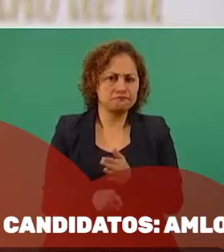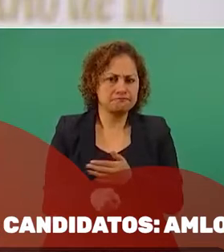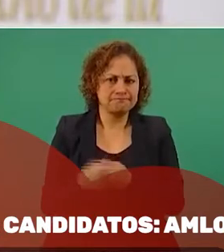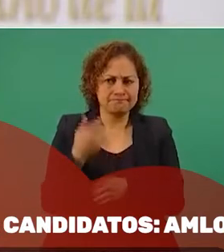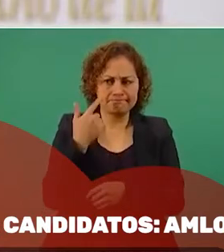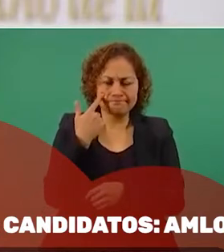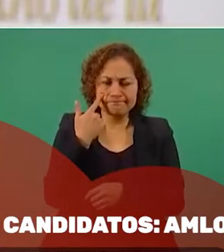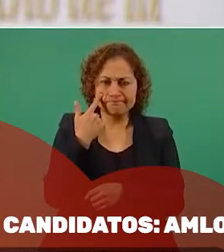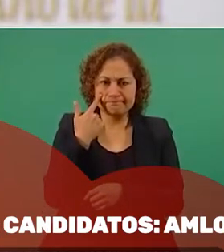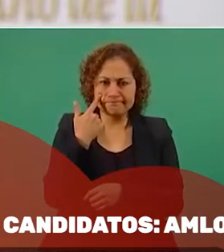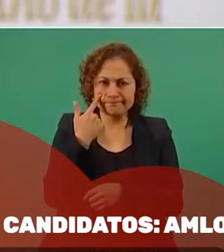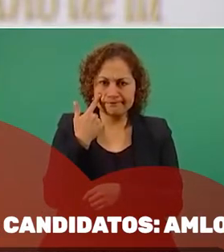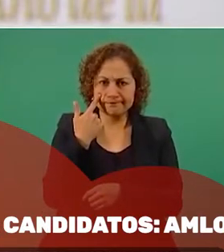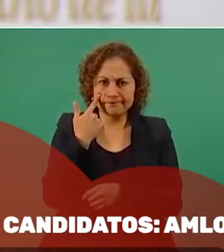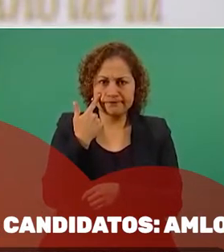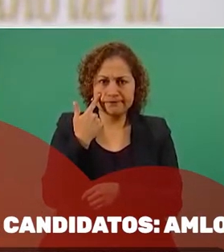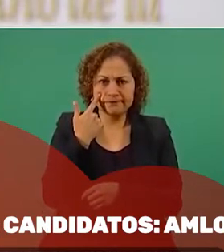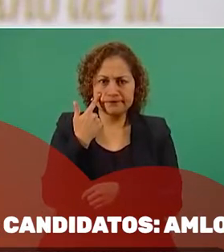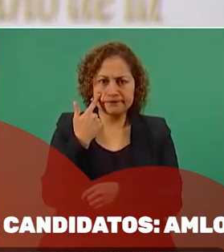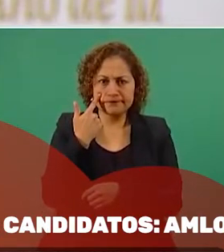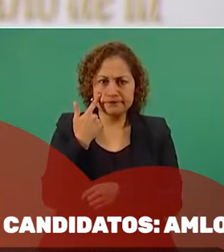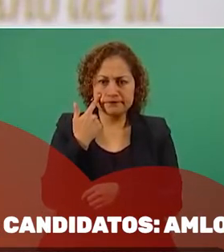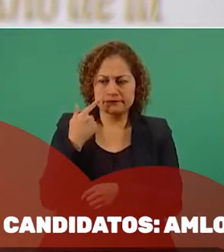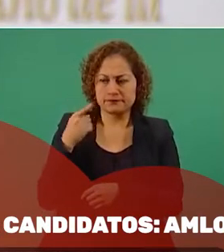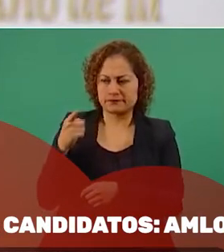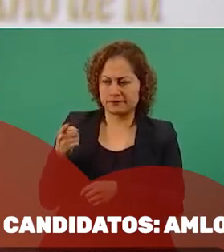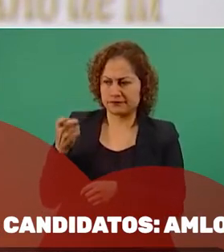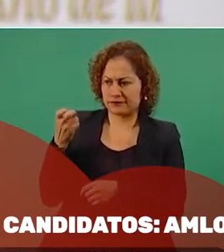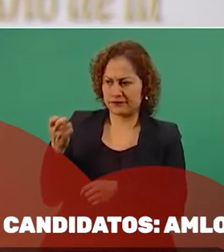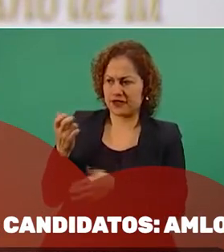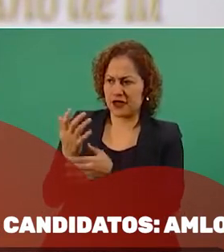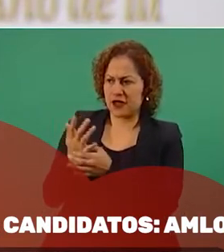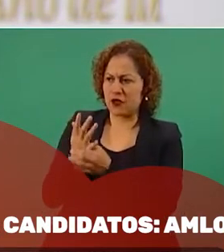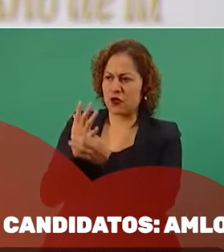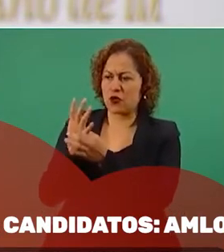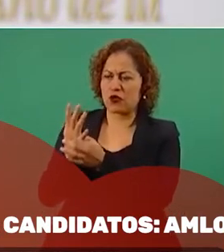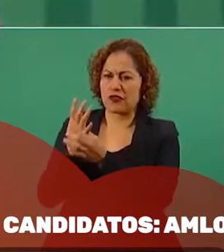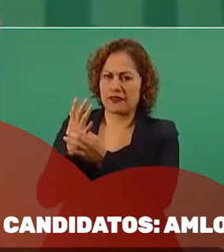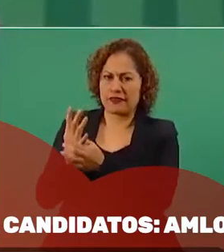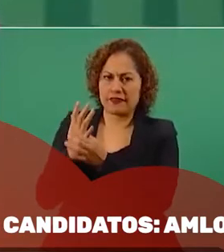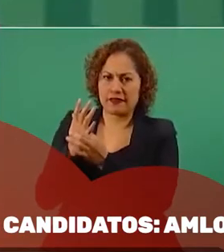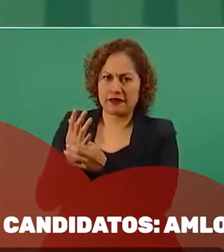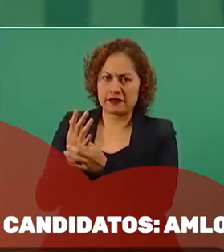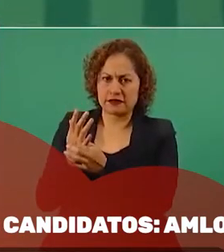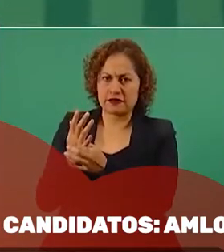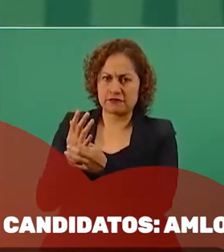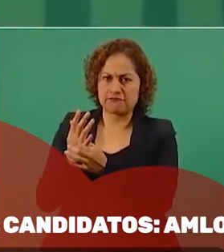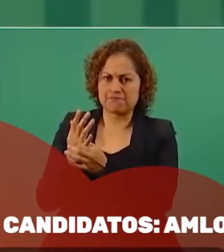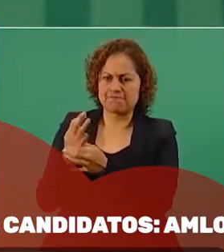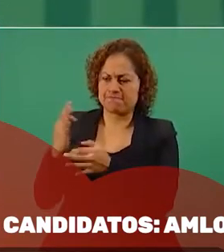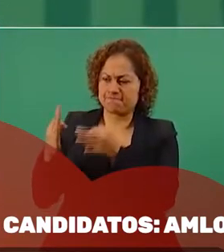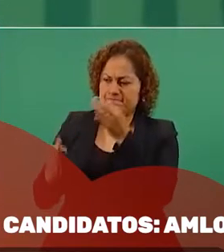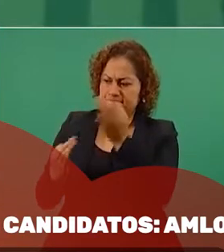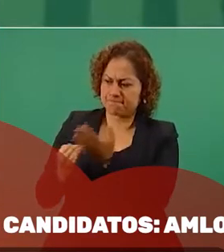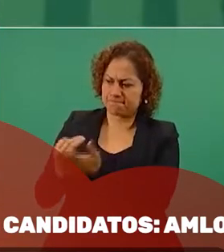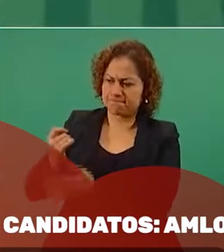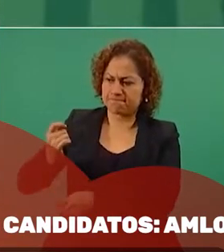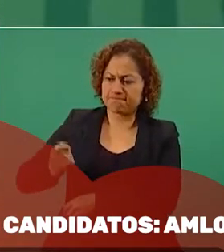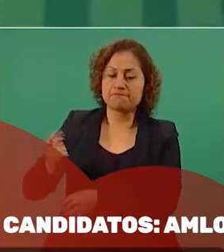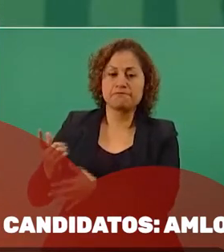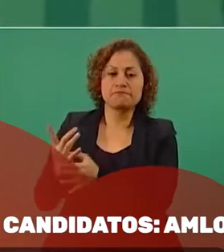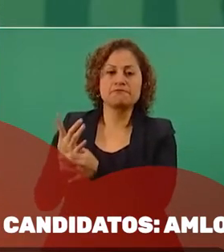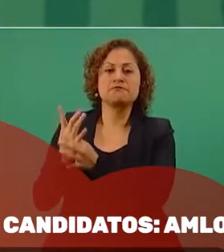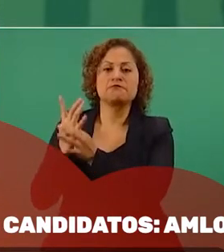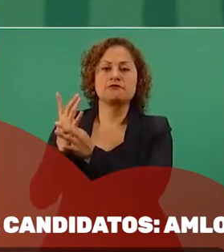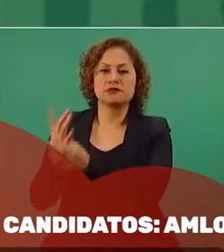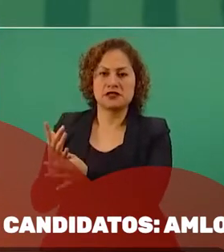14 y 19 mil pesos se cancelen los registros de los aspirantes a las gubernaturas. Se me hace excesivo, pero además antidemocrático. Por eso hablo que